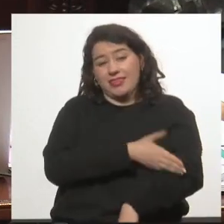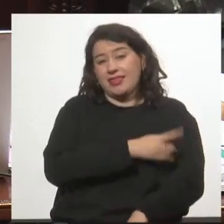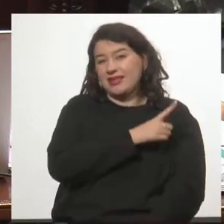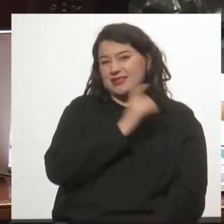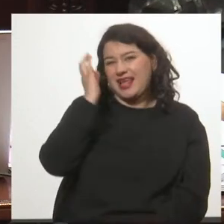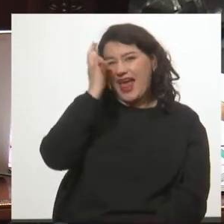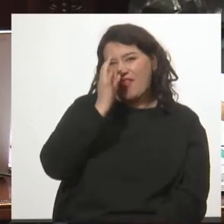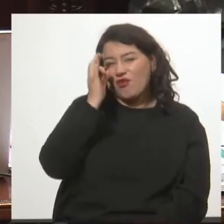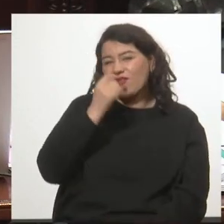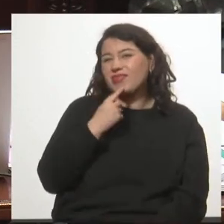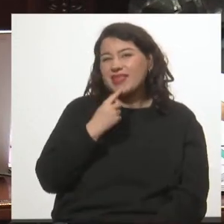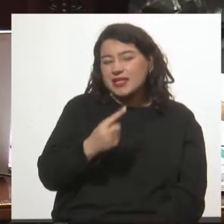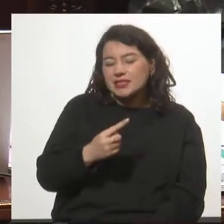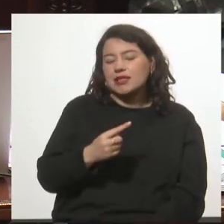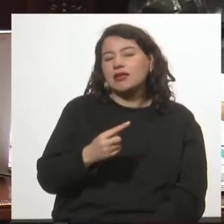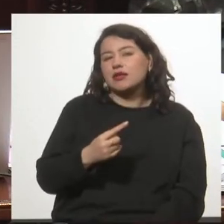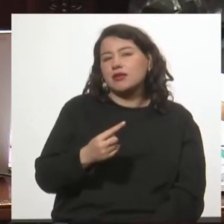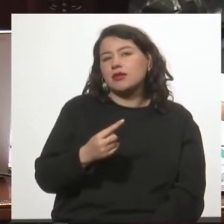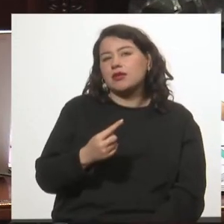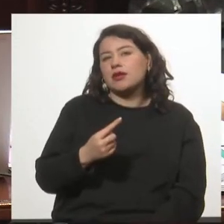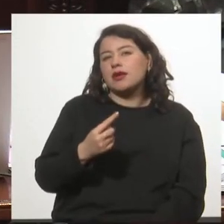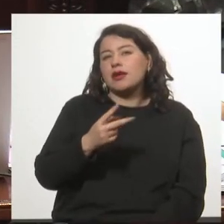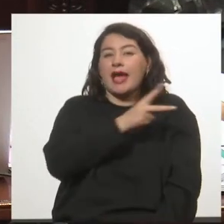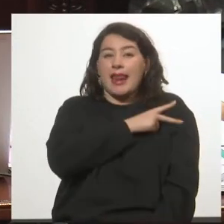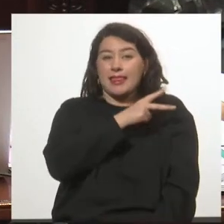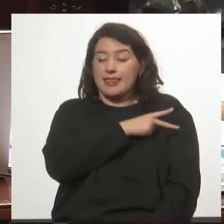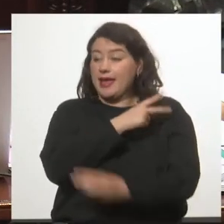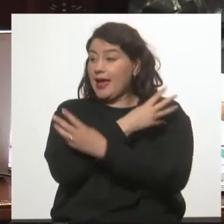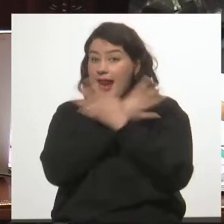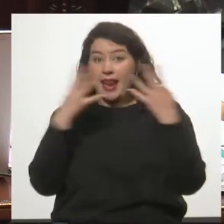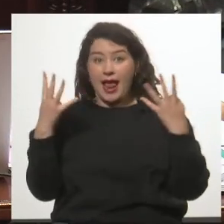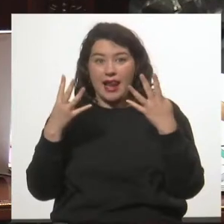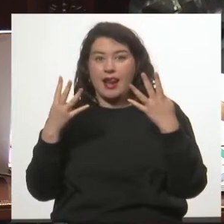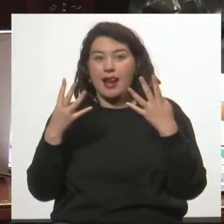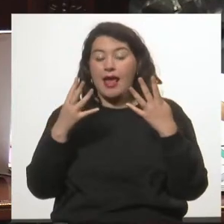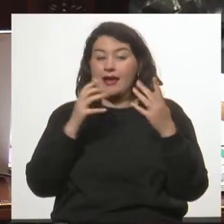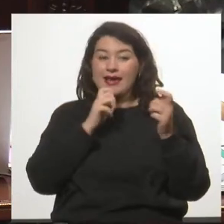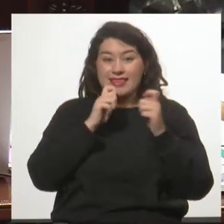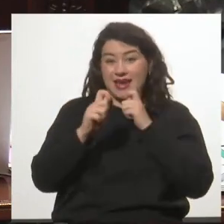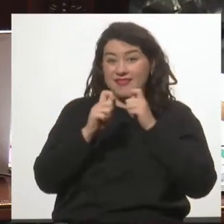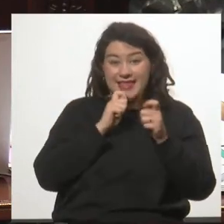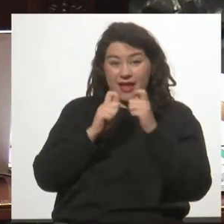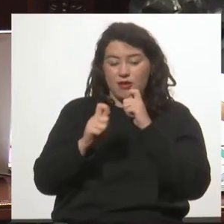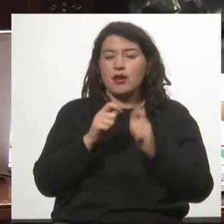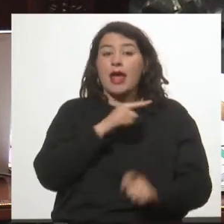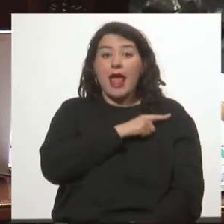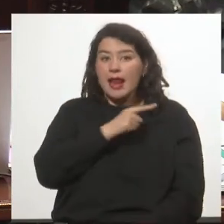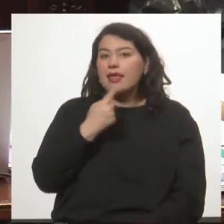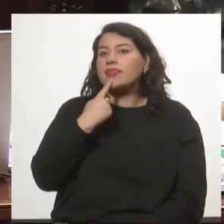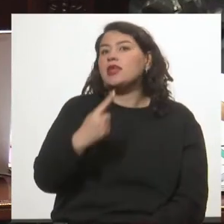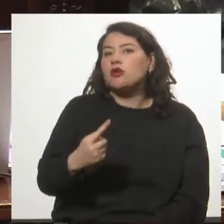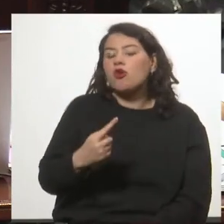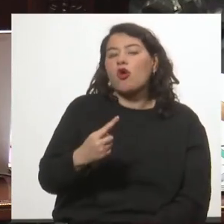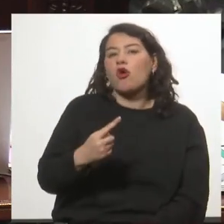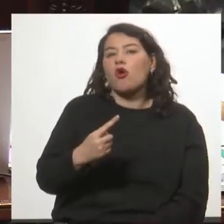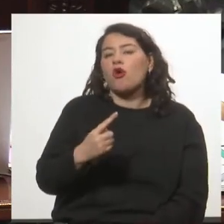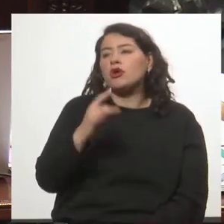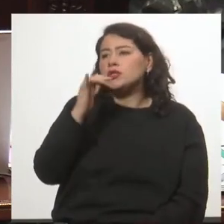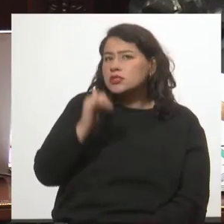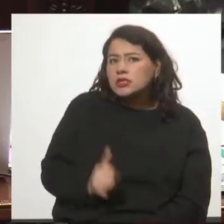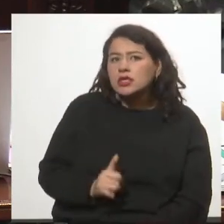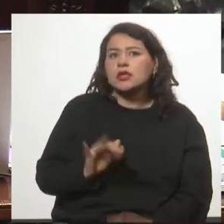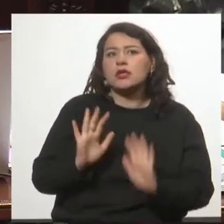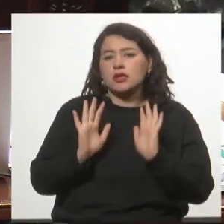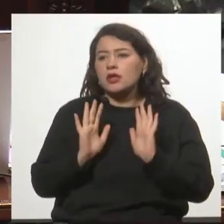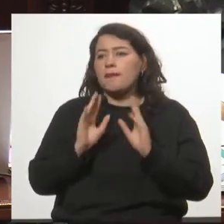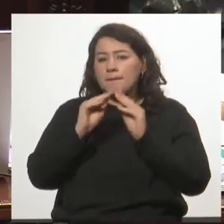senador de que el gerente general entrevistado precisamente dijo que si existiera